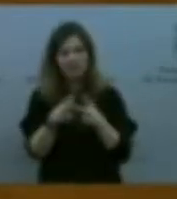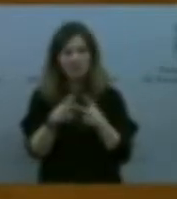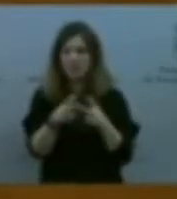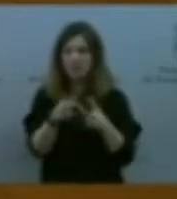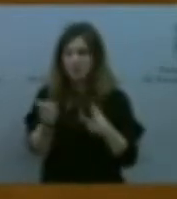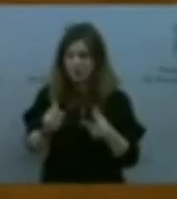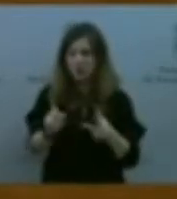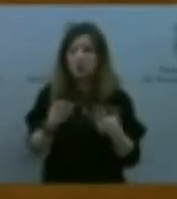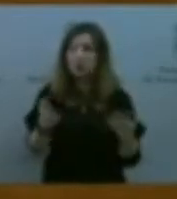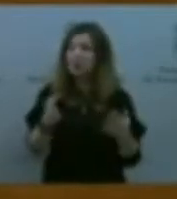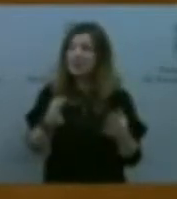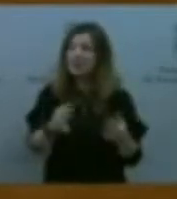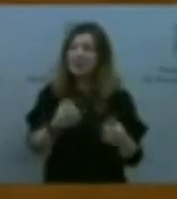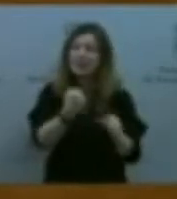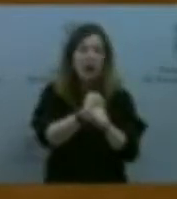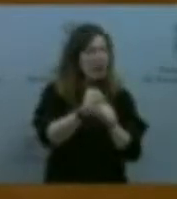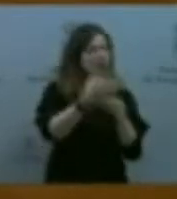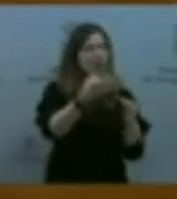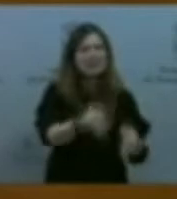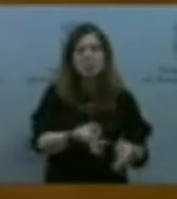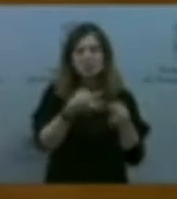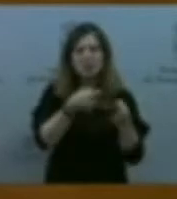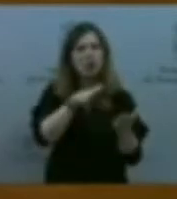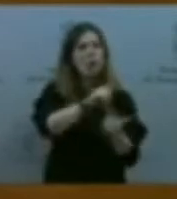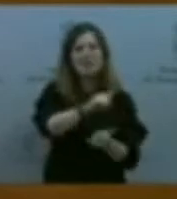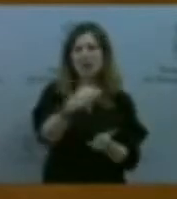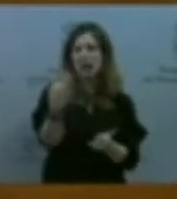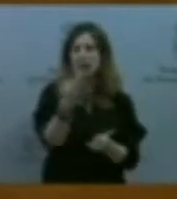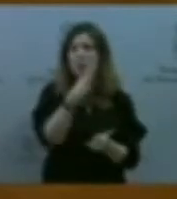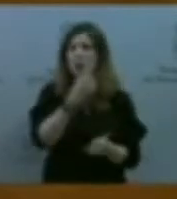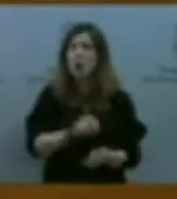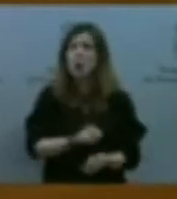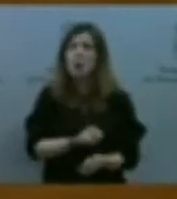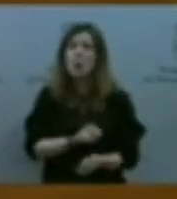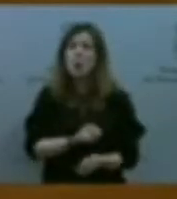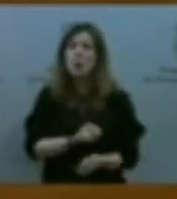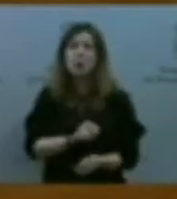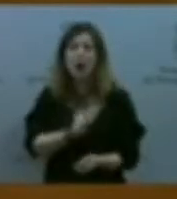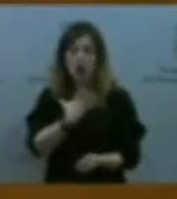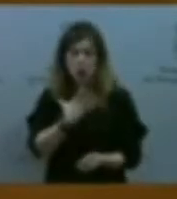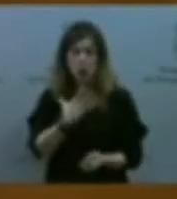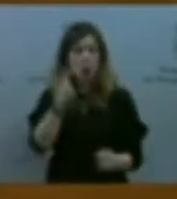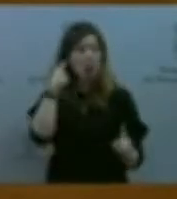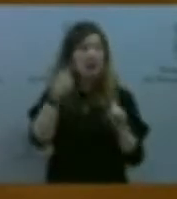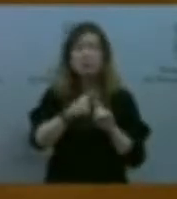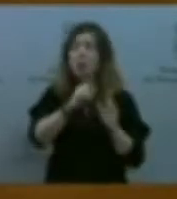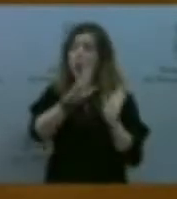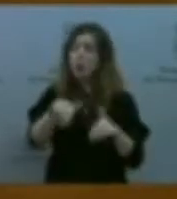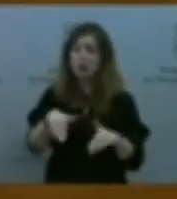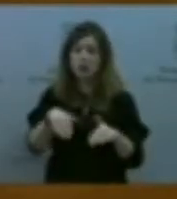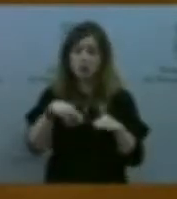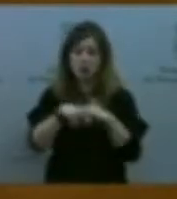siempre. Porque la vocación última de este instrumento, excepción hecha, y repito, porque sé que sus